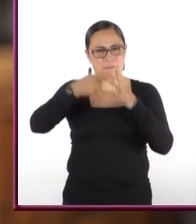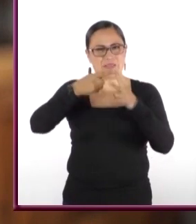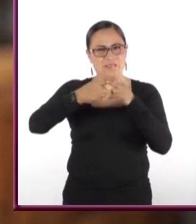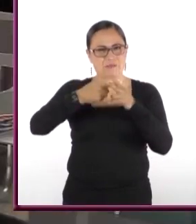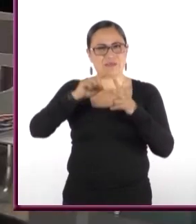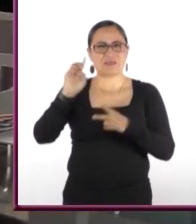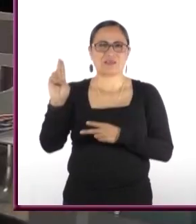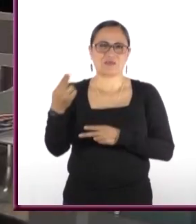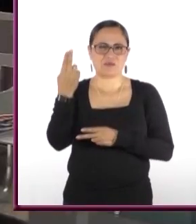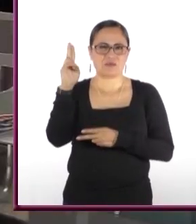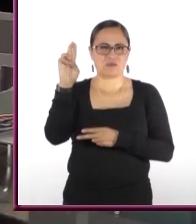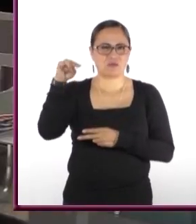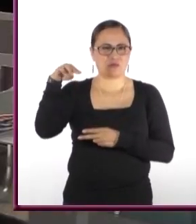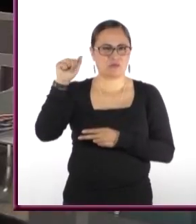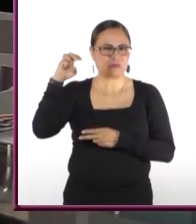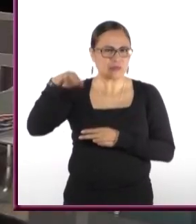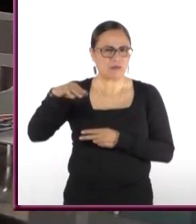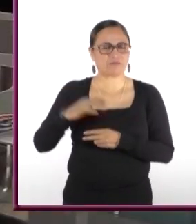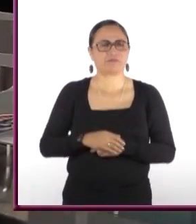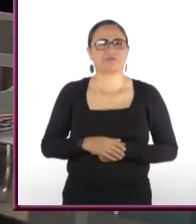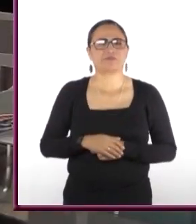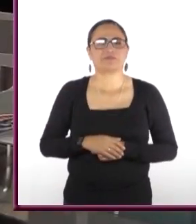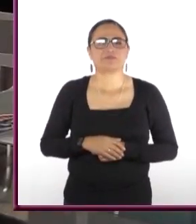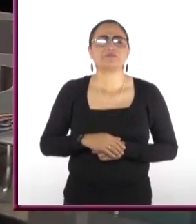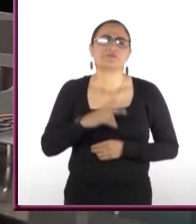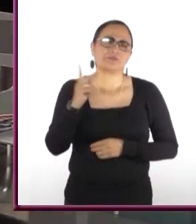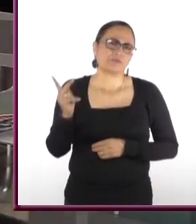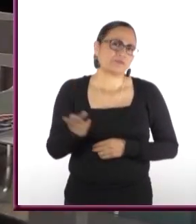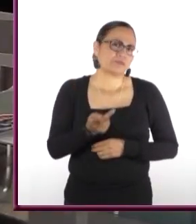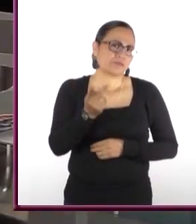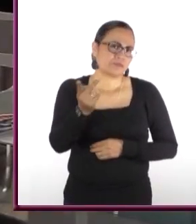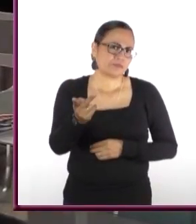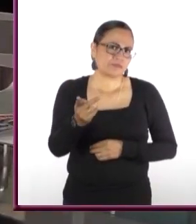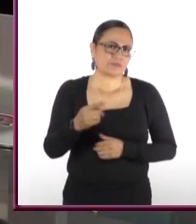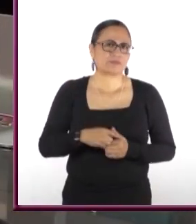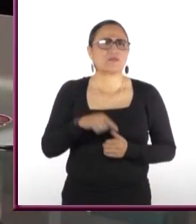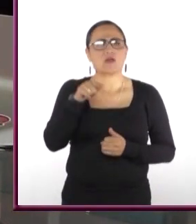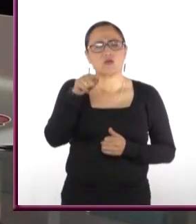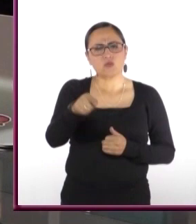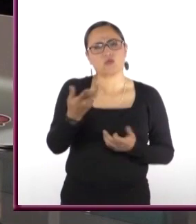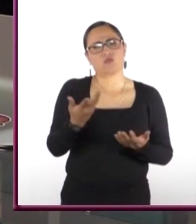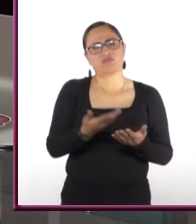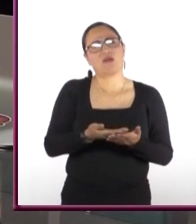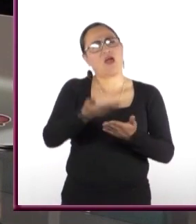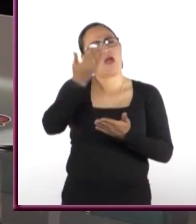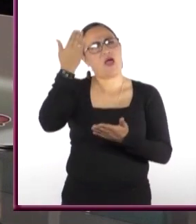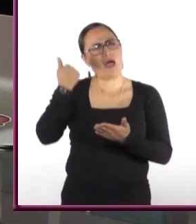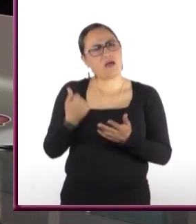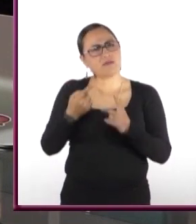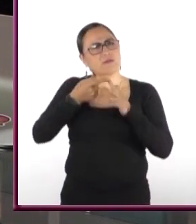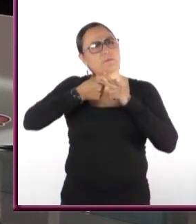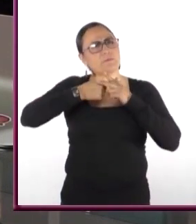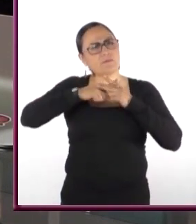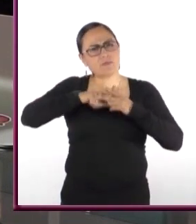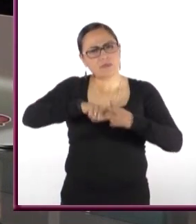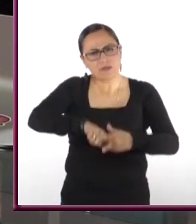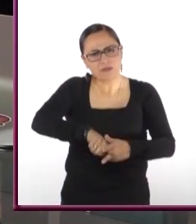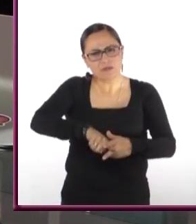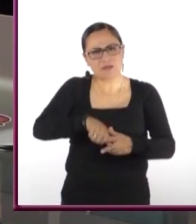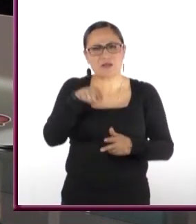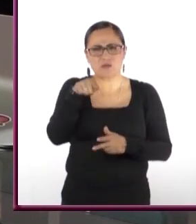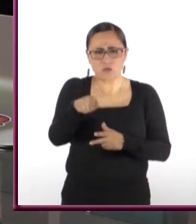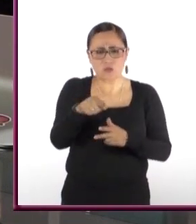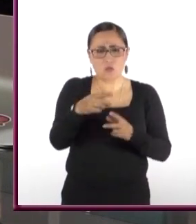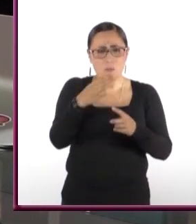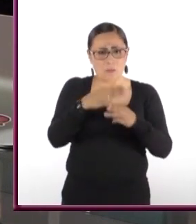UNAM. Me gustaría empezar porque nos dijeras, cuando empezó tu formación, ¿le